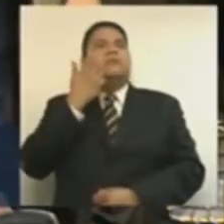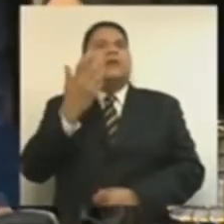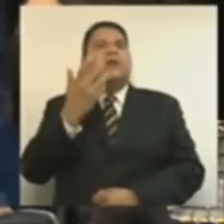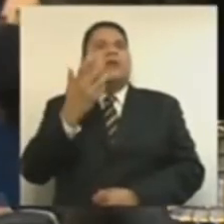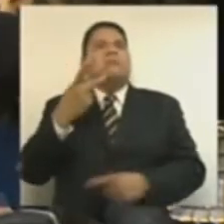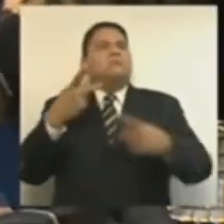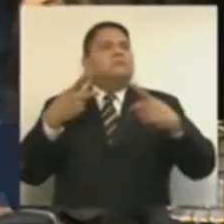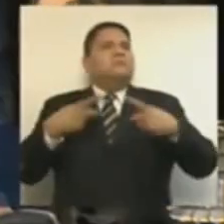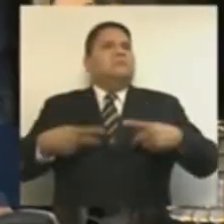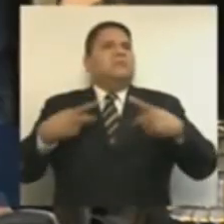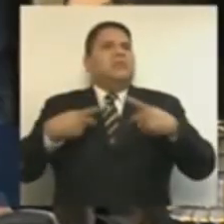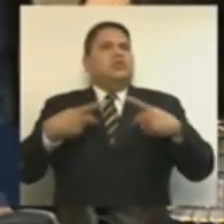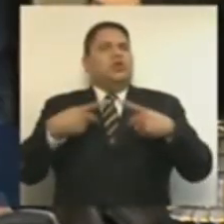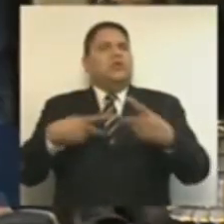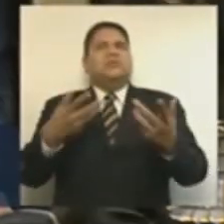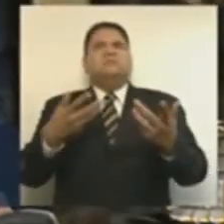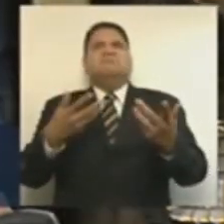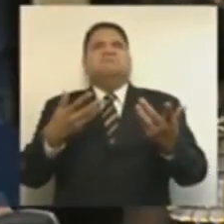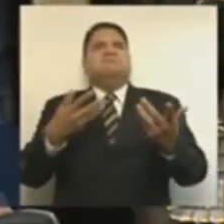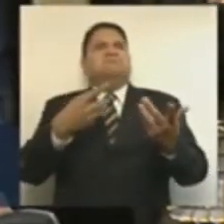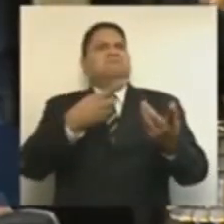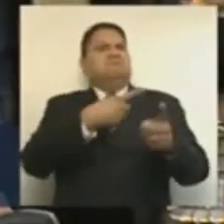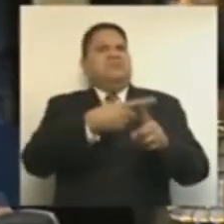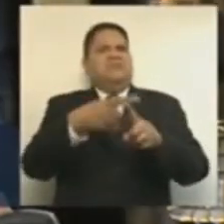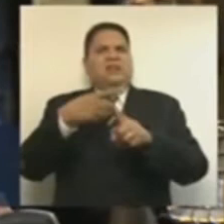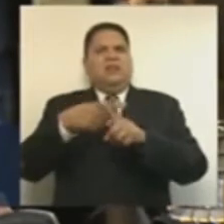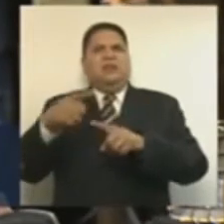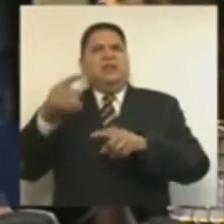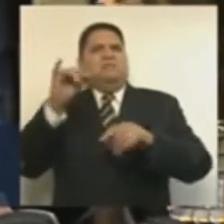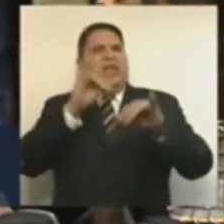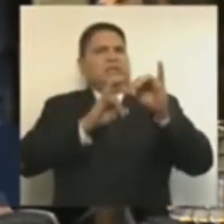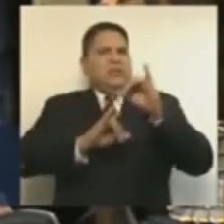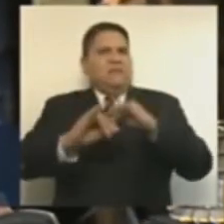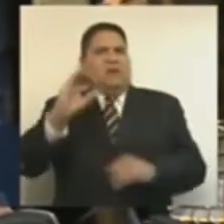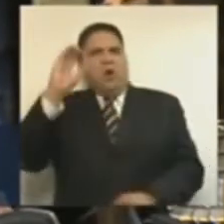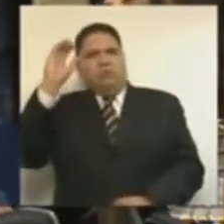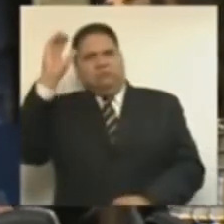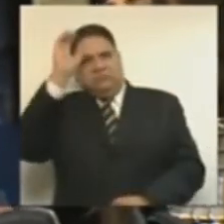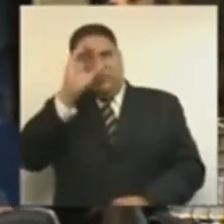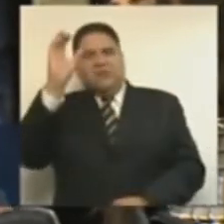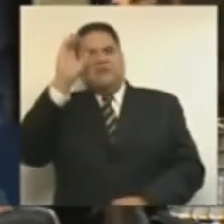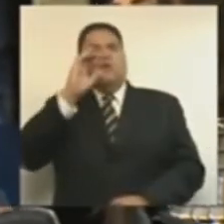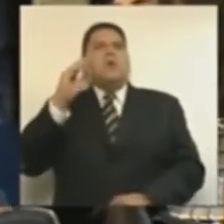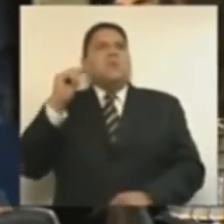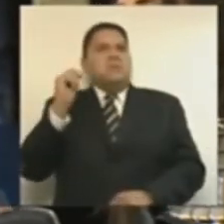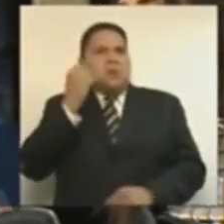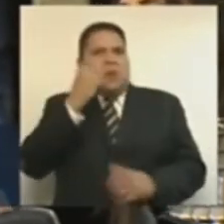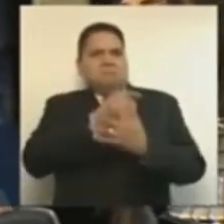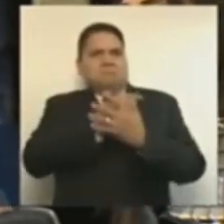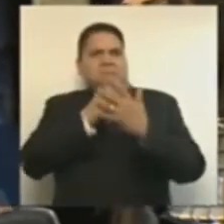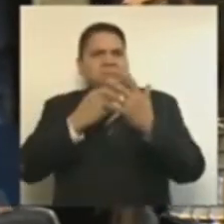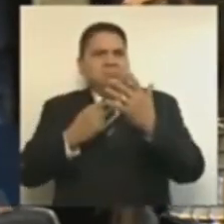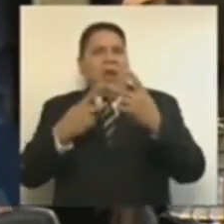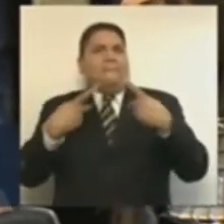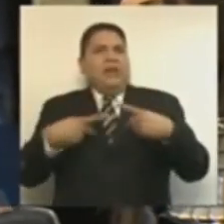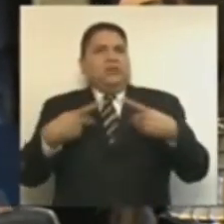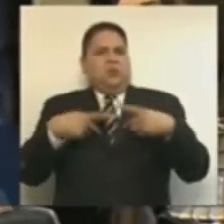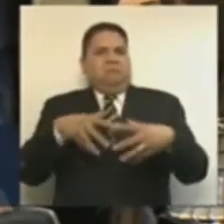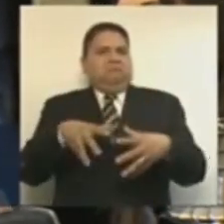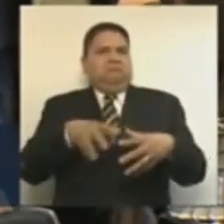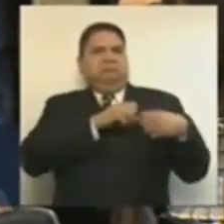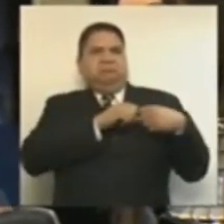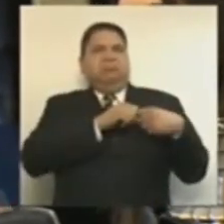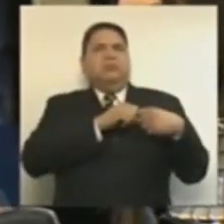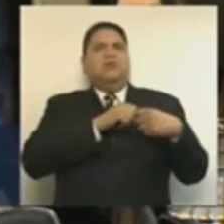la espalda, pues, a todos los científicos, a los desaparecidos, a todos